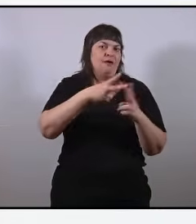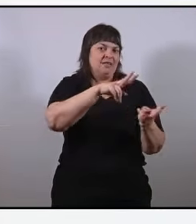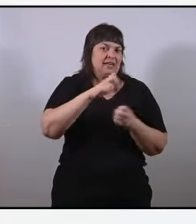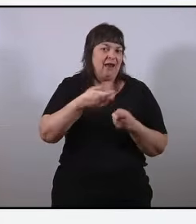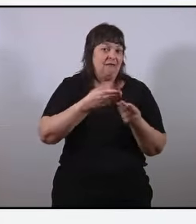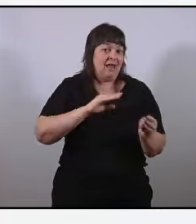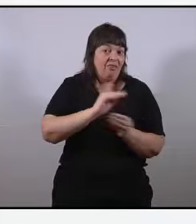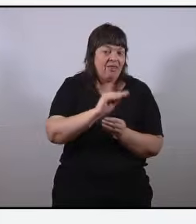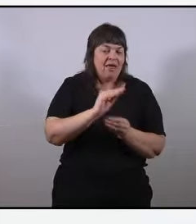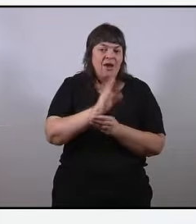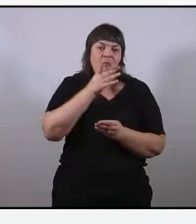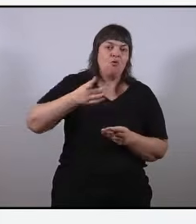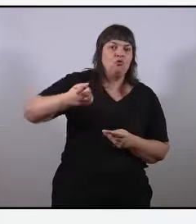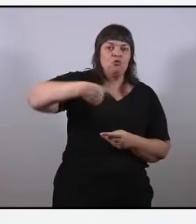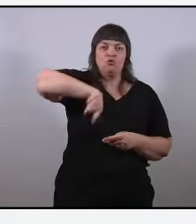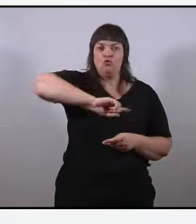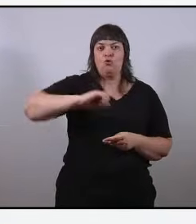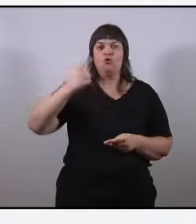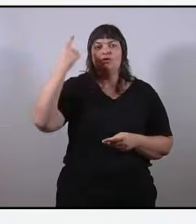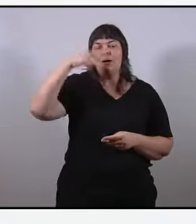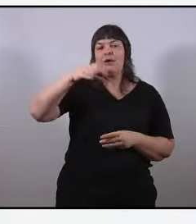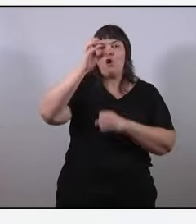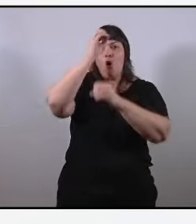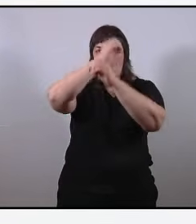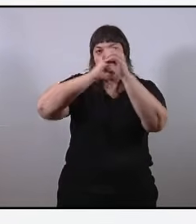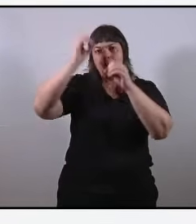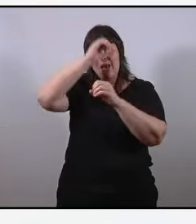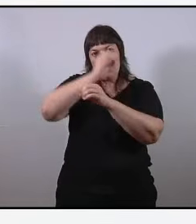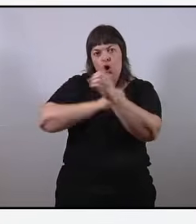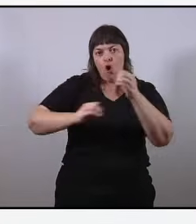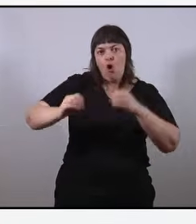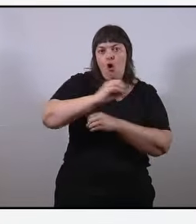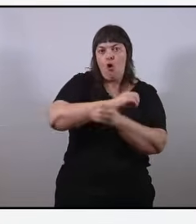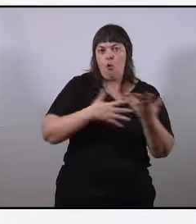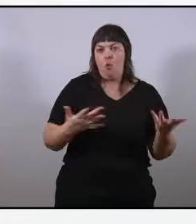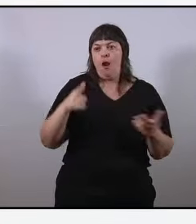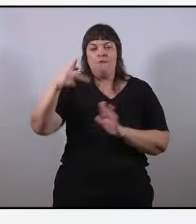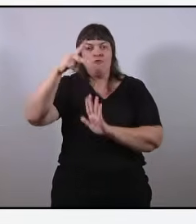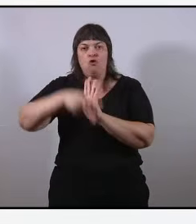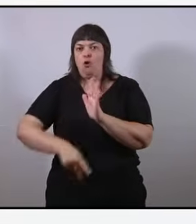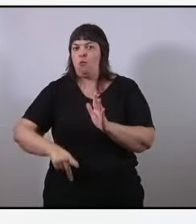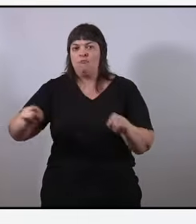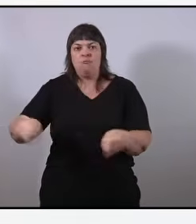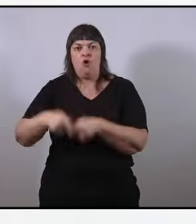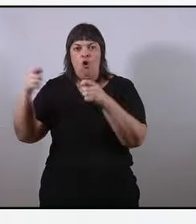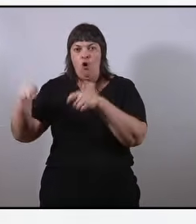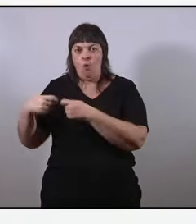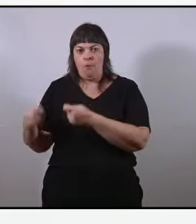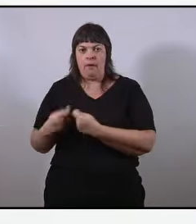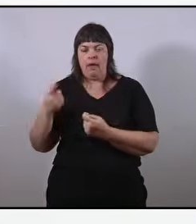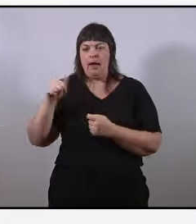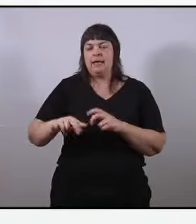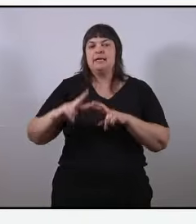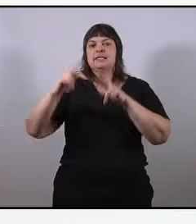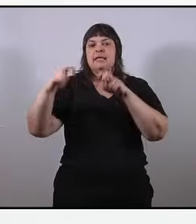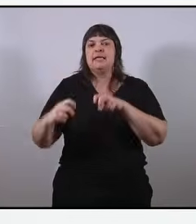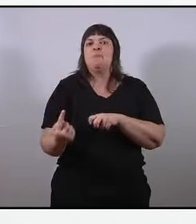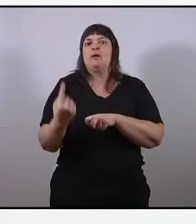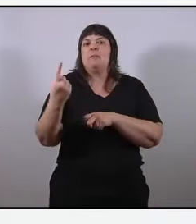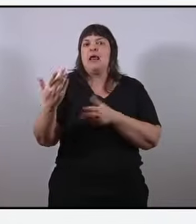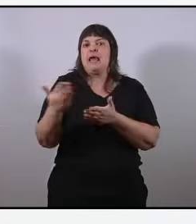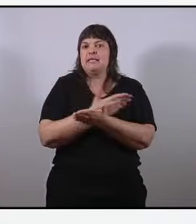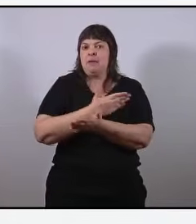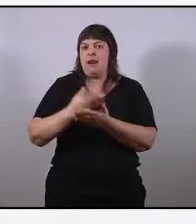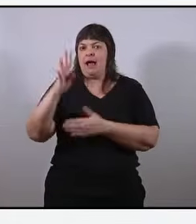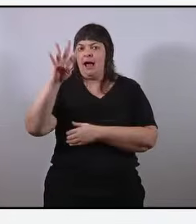que todos podamos saber qué opinan todos. Aquí se han roto todas las reglas. Aquí se han sentado primero con el